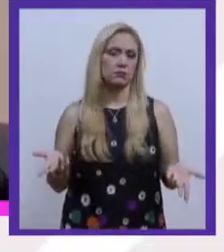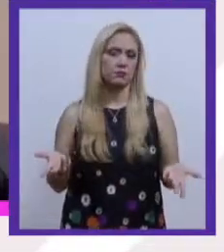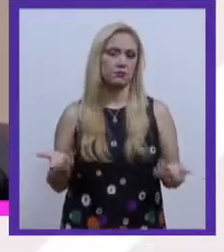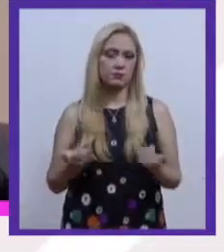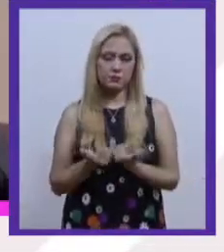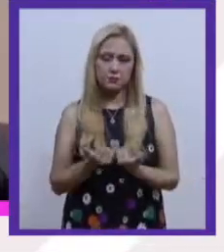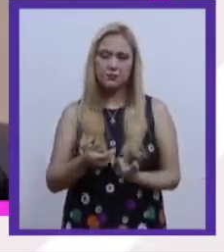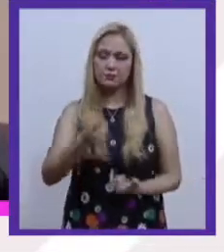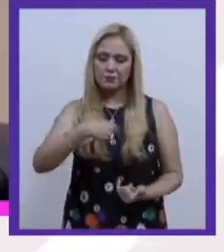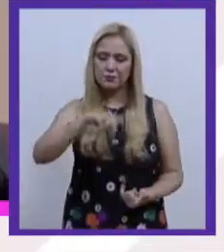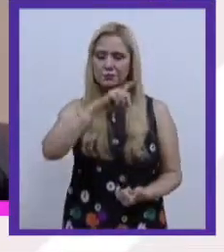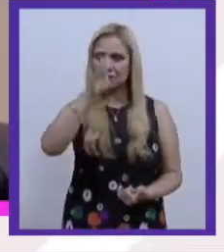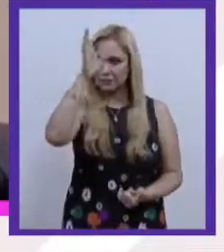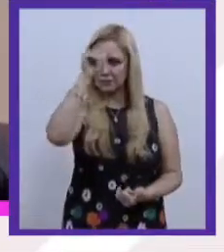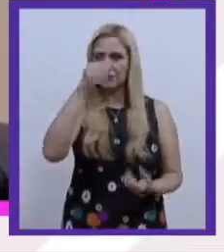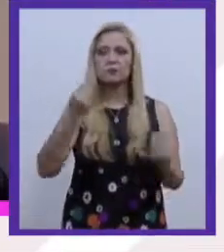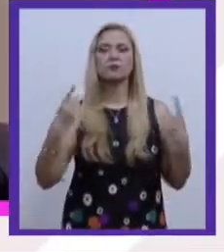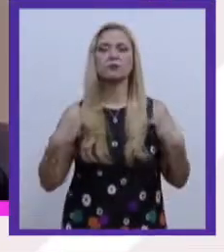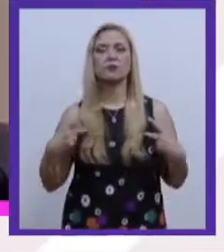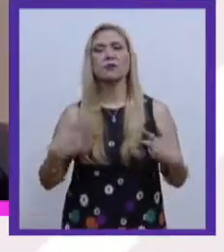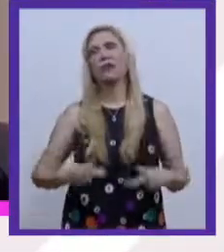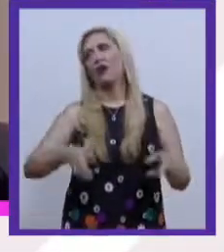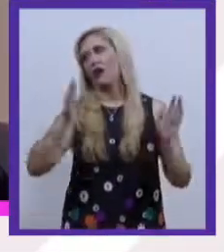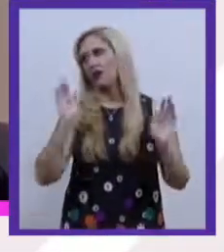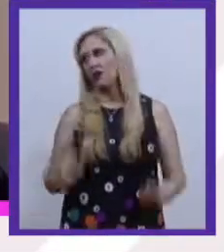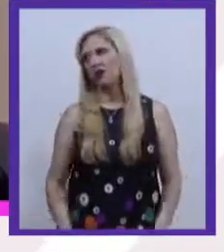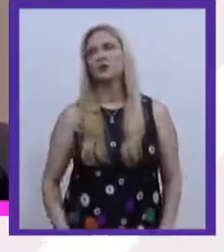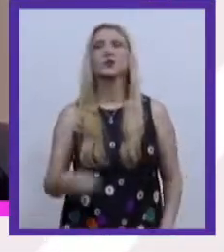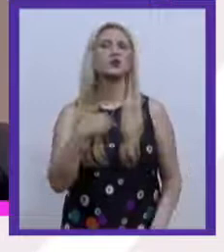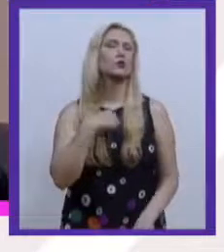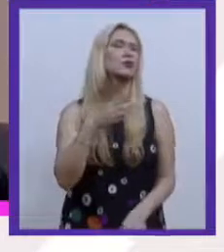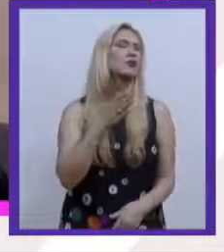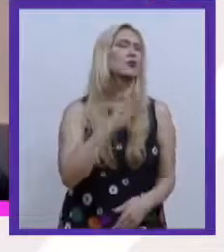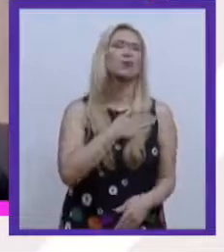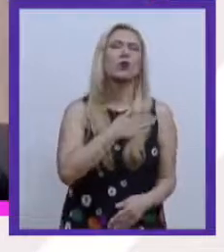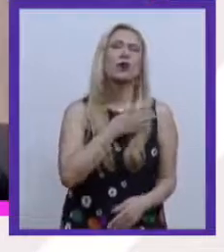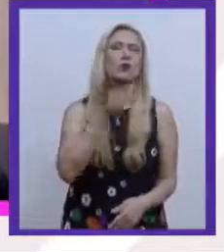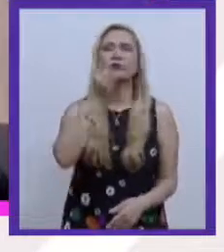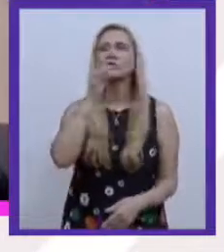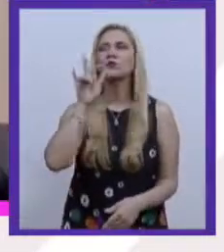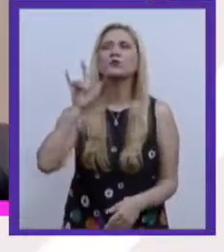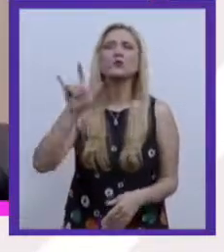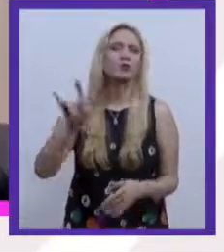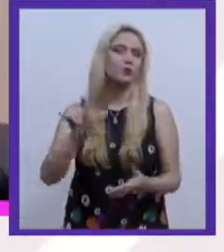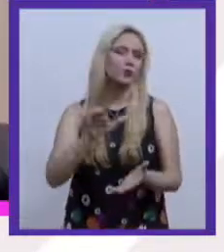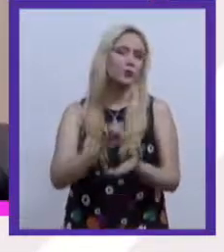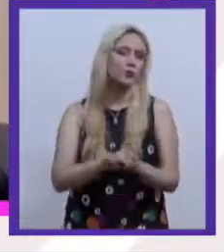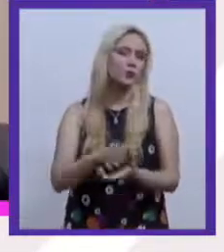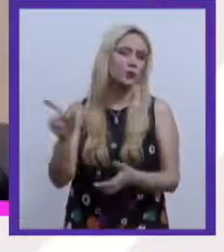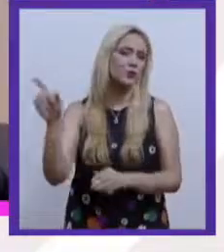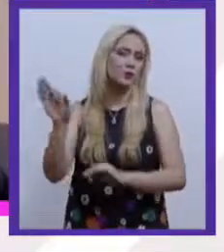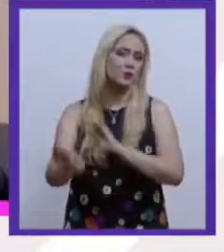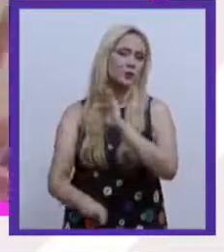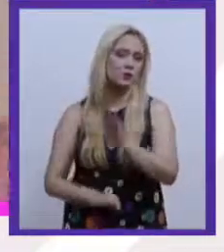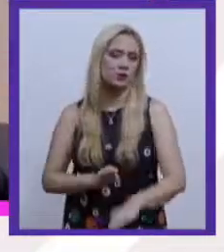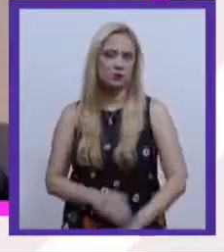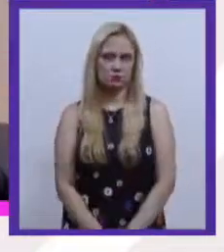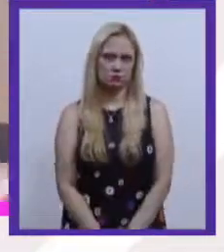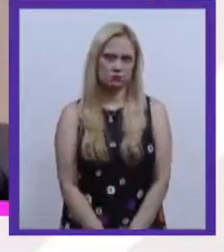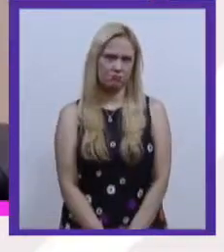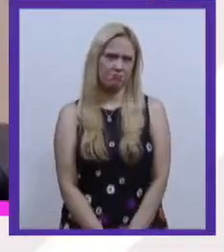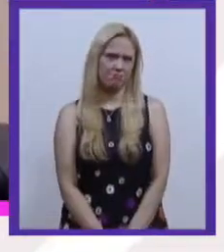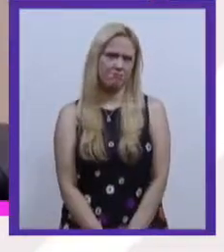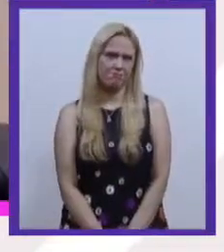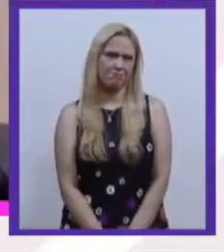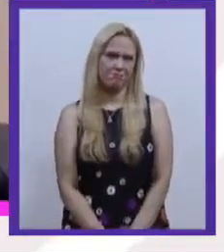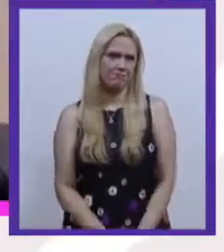ponernos de acuerdo, porque muchas personas dicen, es que yo tengo un marido buenísimo, me ayuda en la casa. No solamente pasa por ponernos de